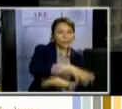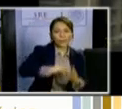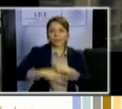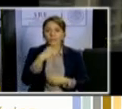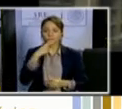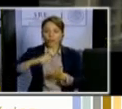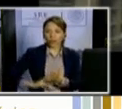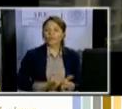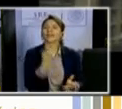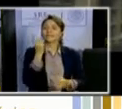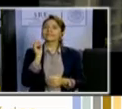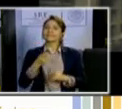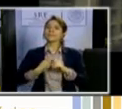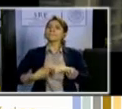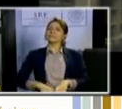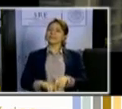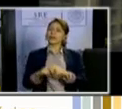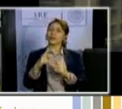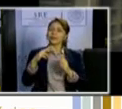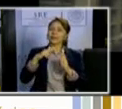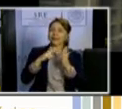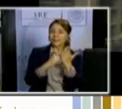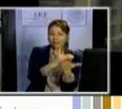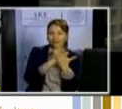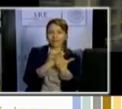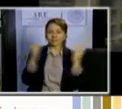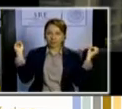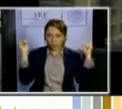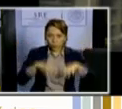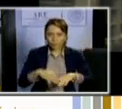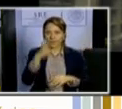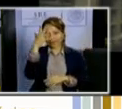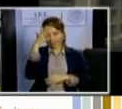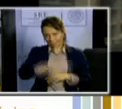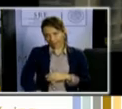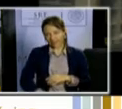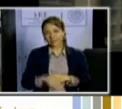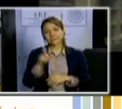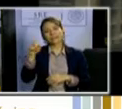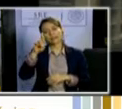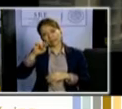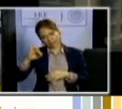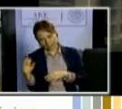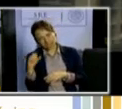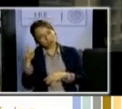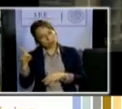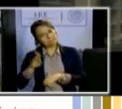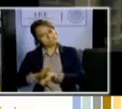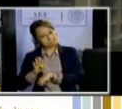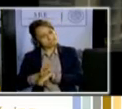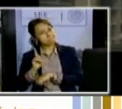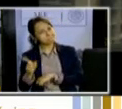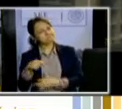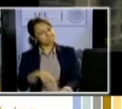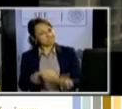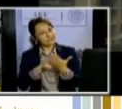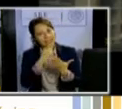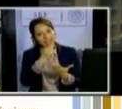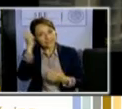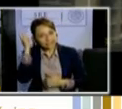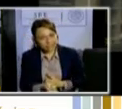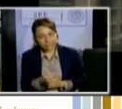llamado Principio 10 de la Cumbre de Río, que permite incrementar el acceso efectivo a la participación en